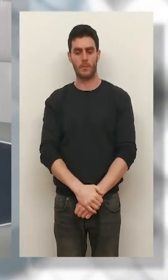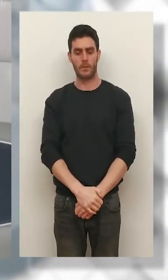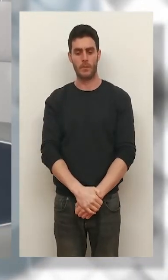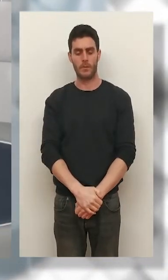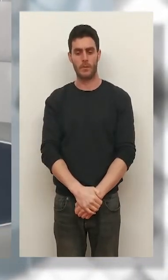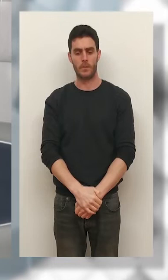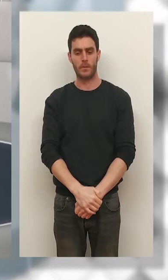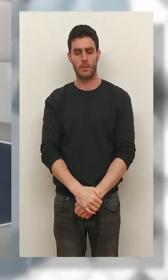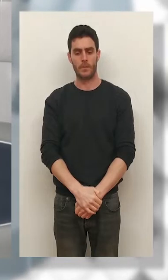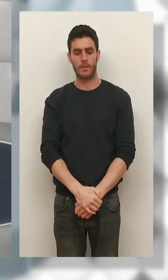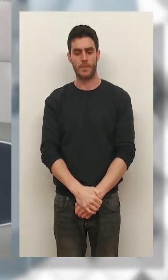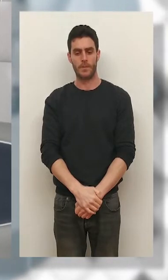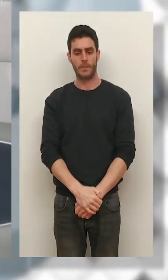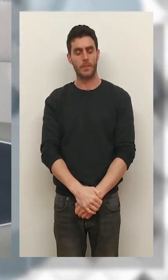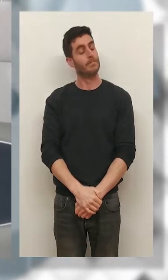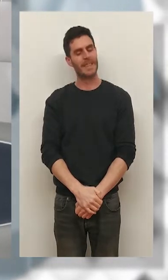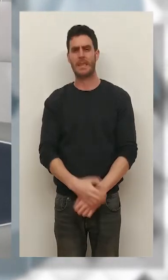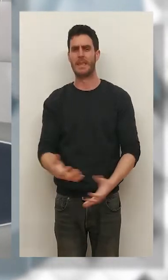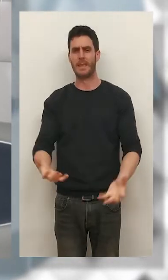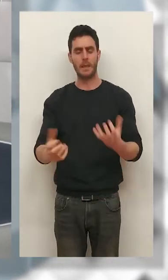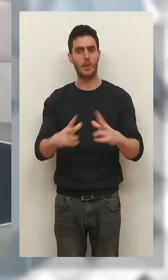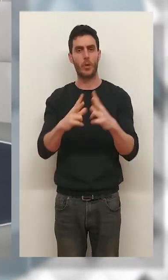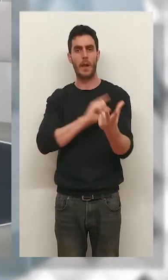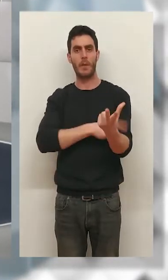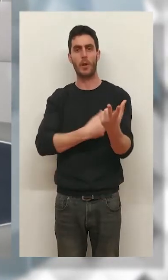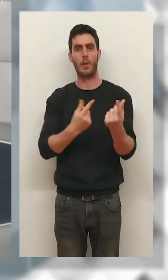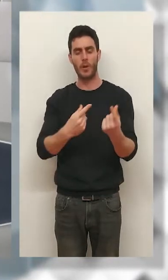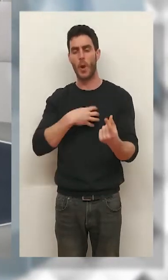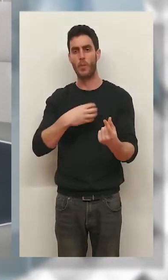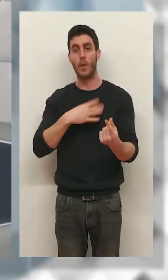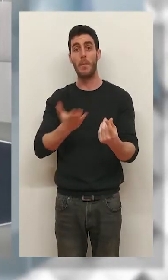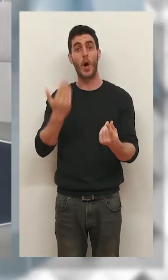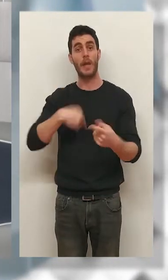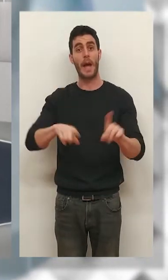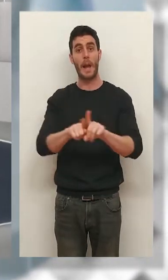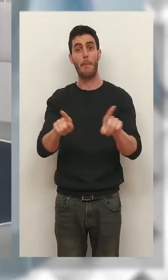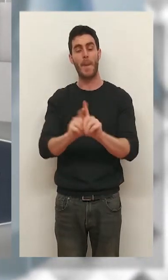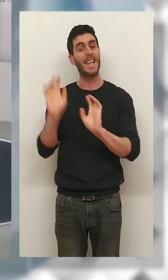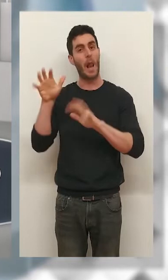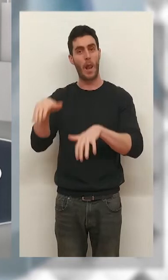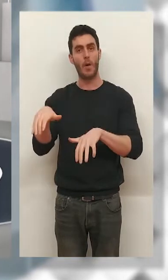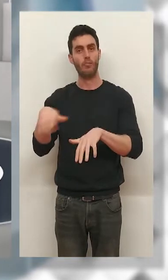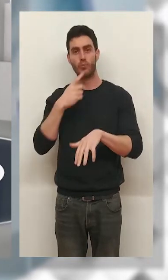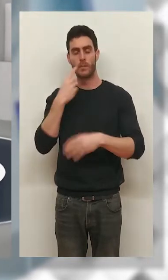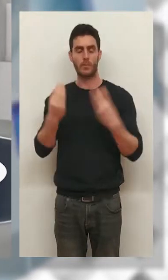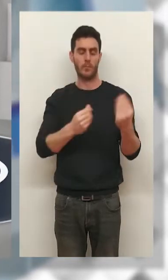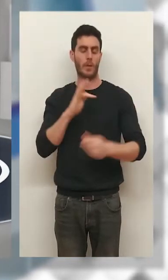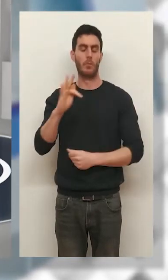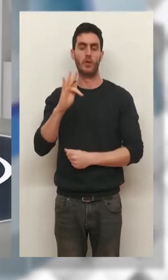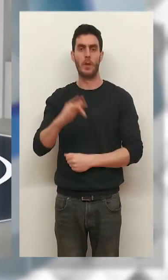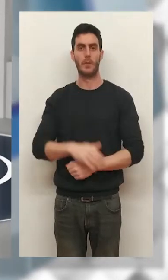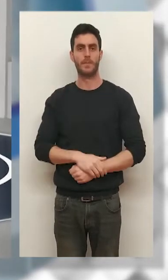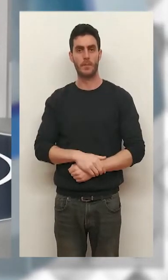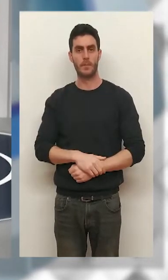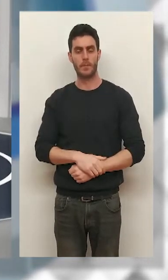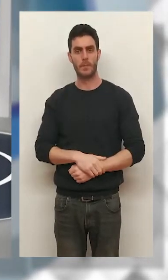No pudo ganar la Sociedad Deportiva Logroñés, pero el empate de ayer en el Reino de León dejó con buen sabor de boca a los de Iona. Tras verse por detrás en el marcador